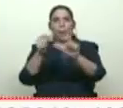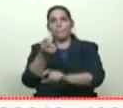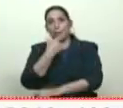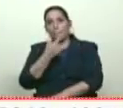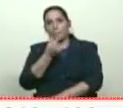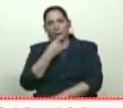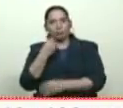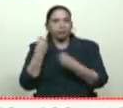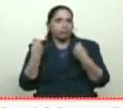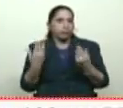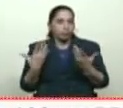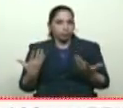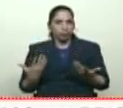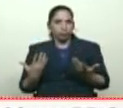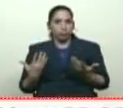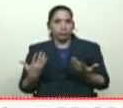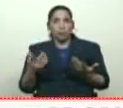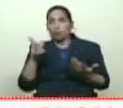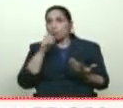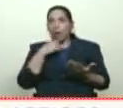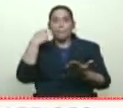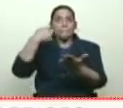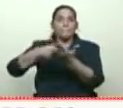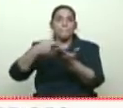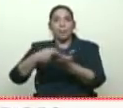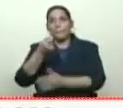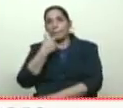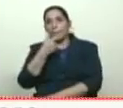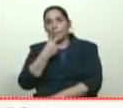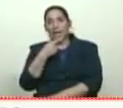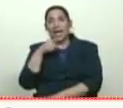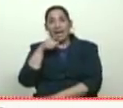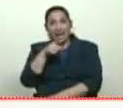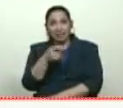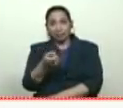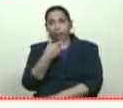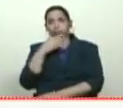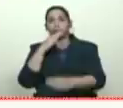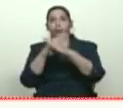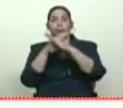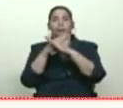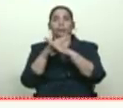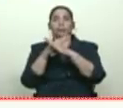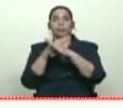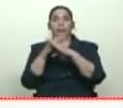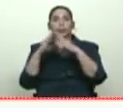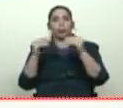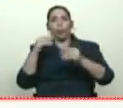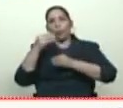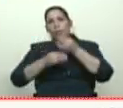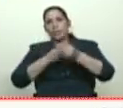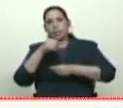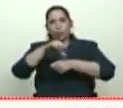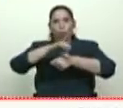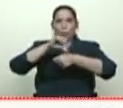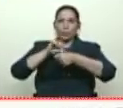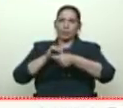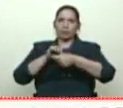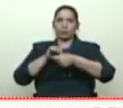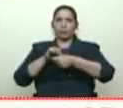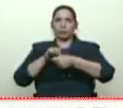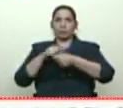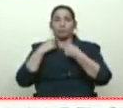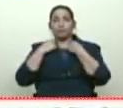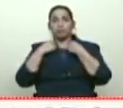tratamiento. Y si no se paga, ese tratamiento se paraliza. Y todo lo que se hizo con las operaciones, se